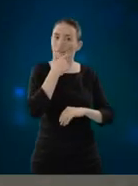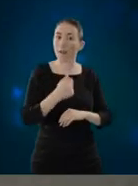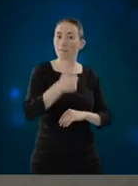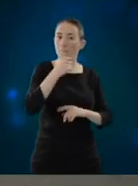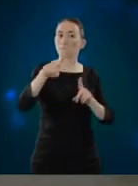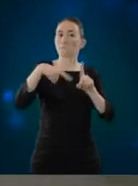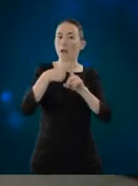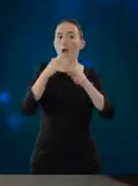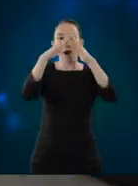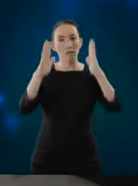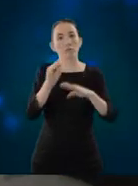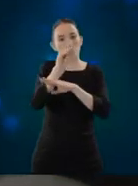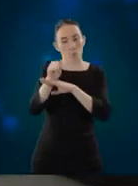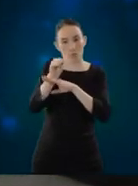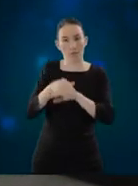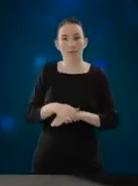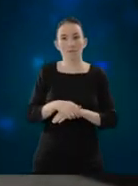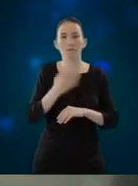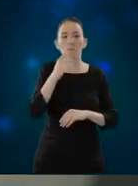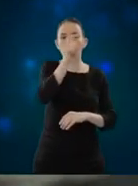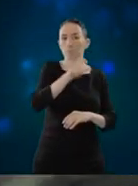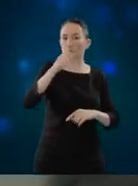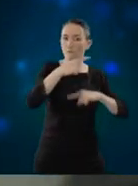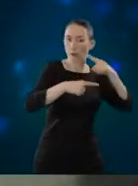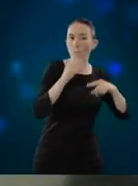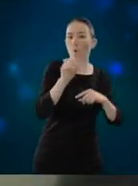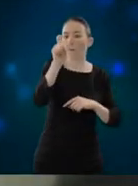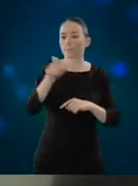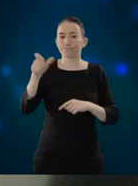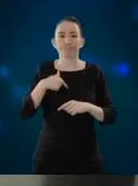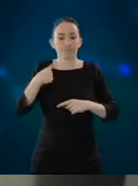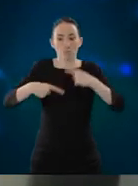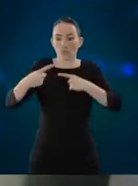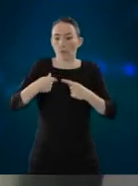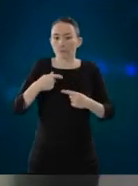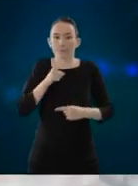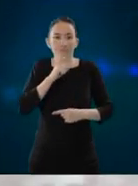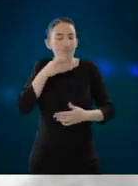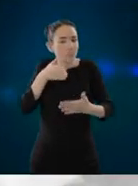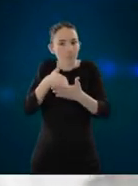y a personas con dificultades para desenvolverse en su día a día.